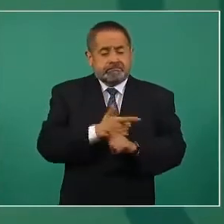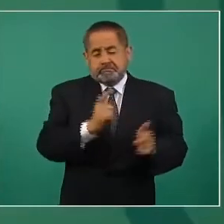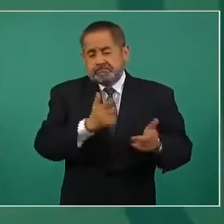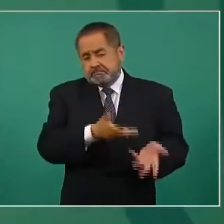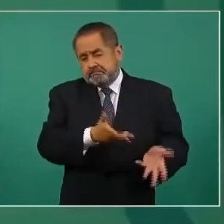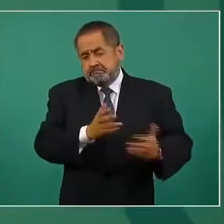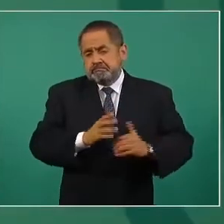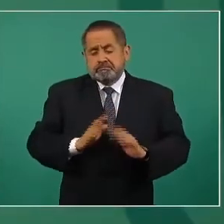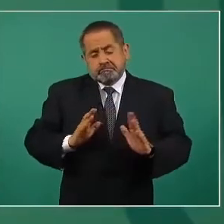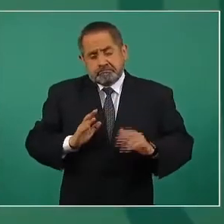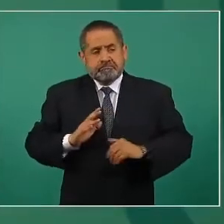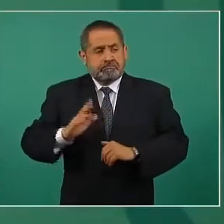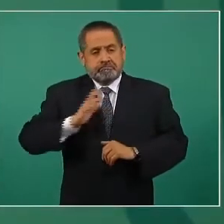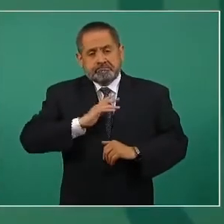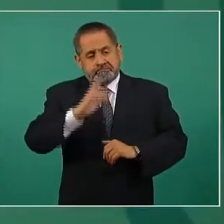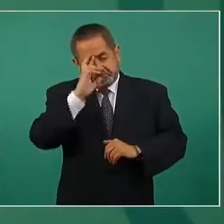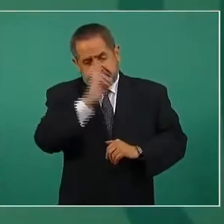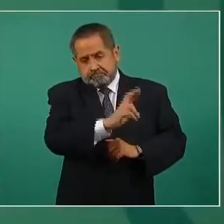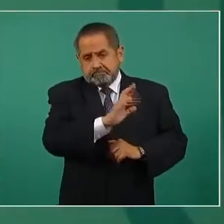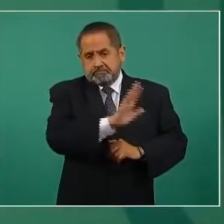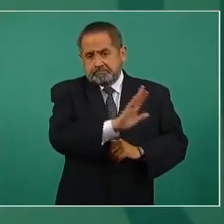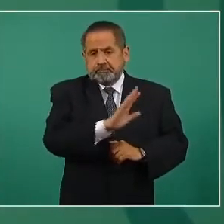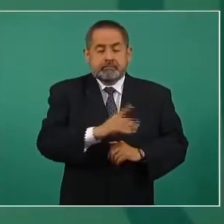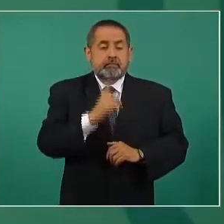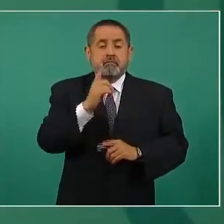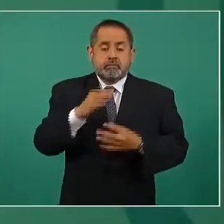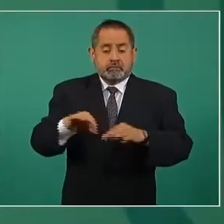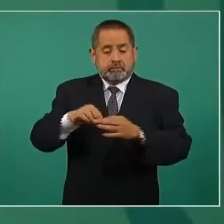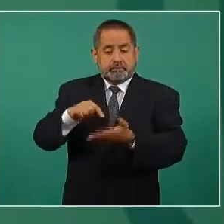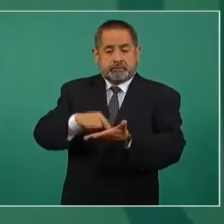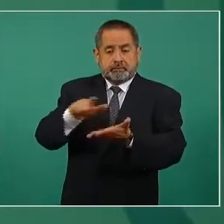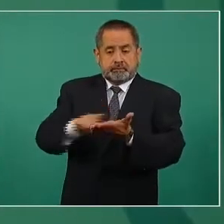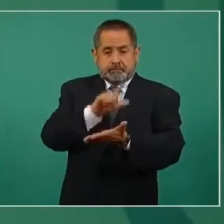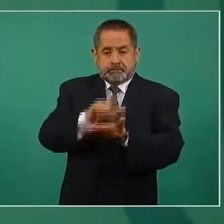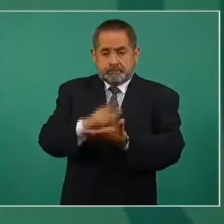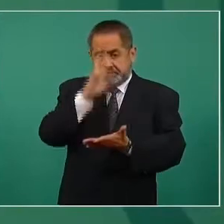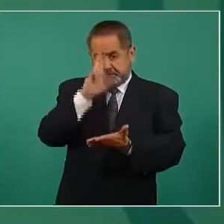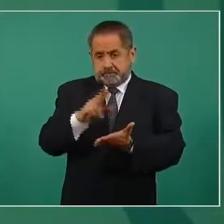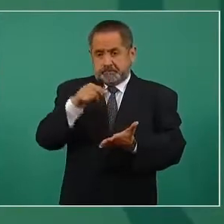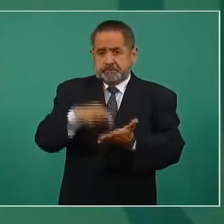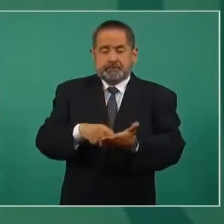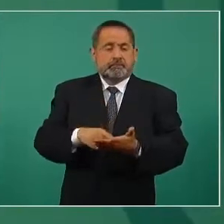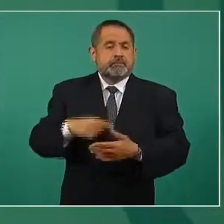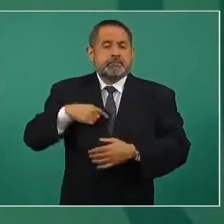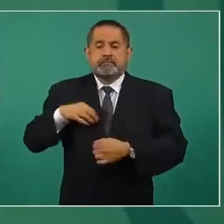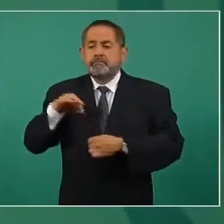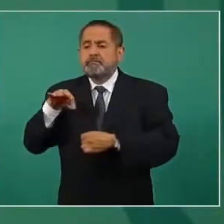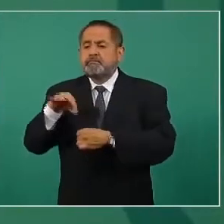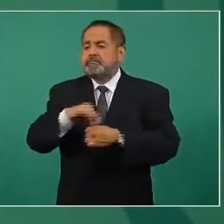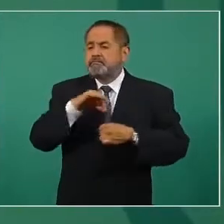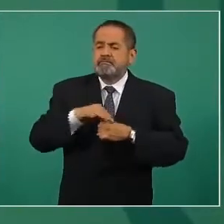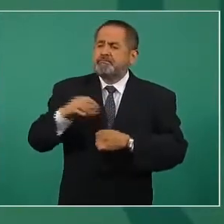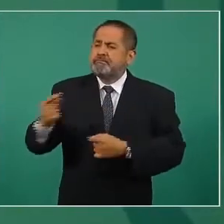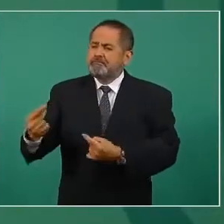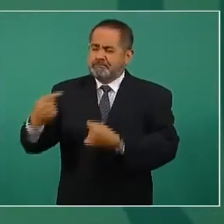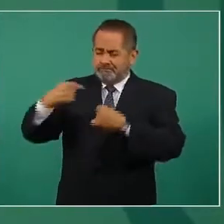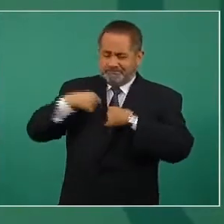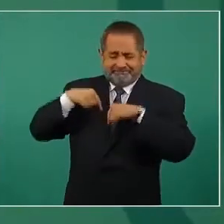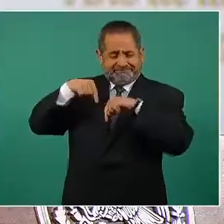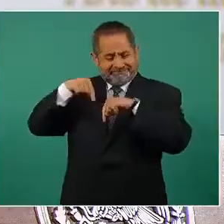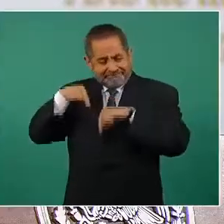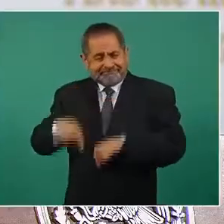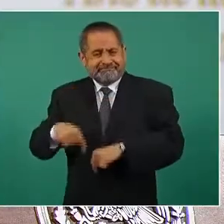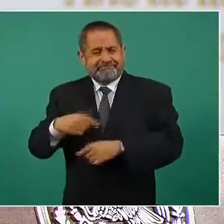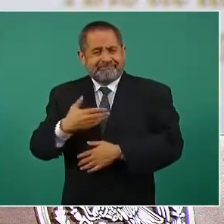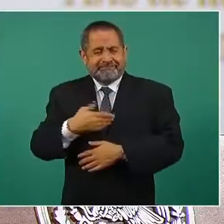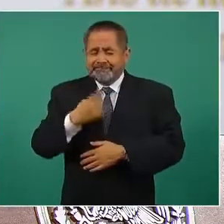y respetuosos de la legalidad. Nosotros llegamos aquí también, eso es importante,